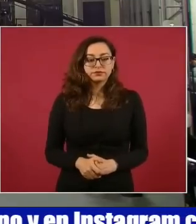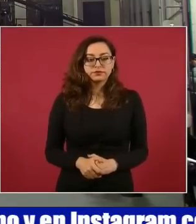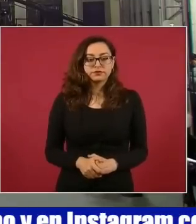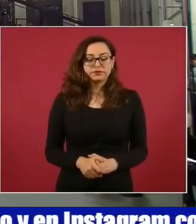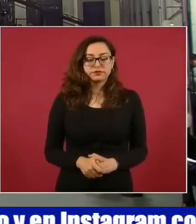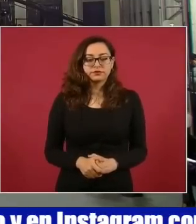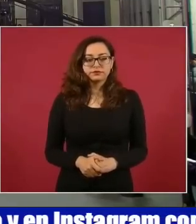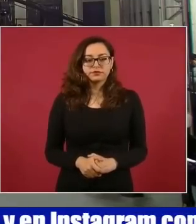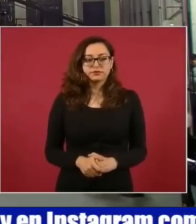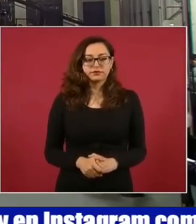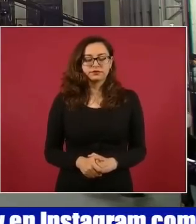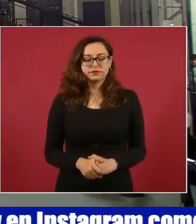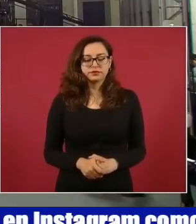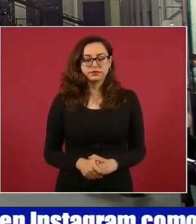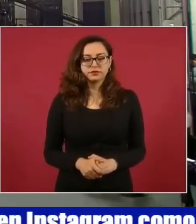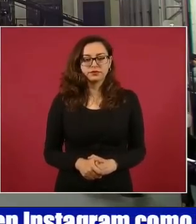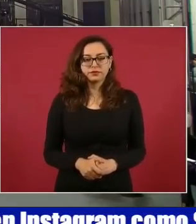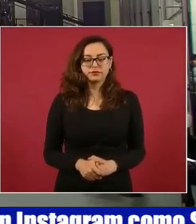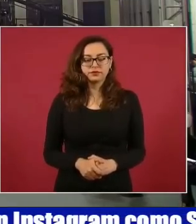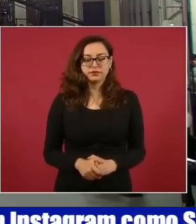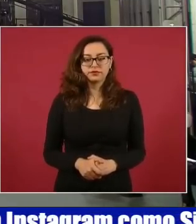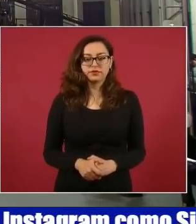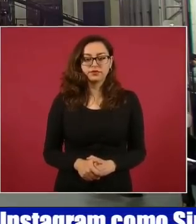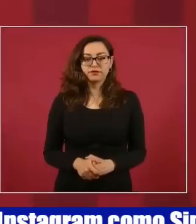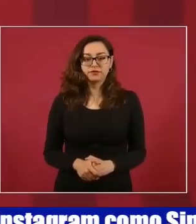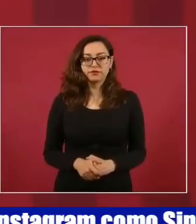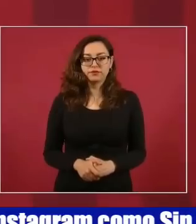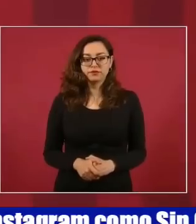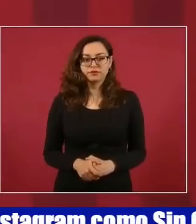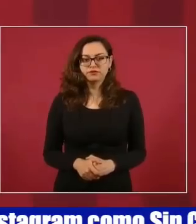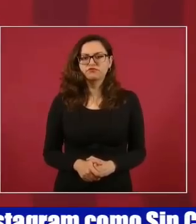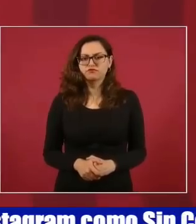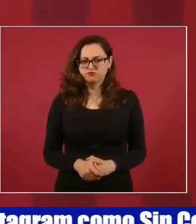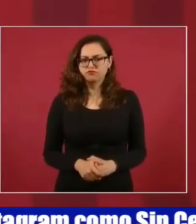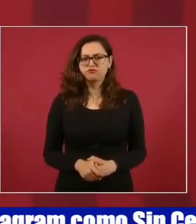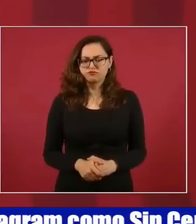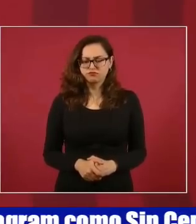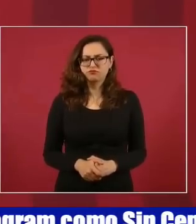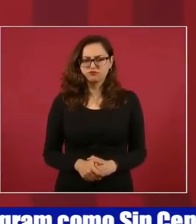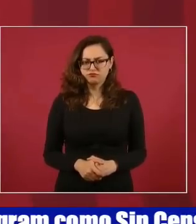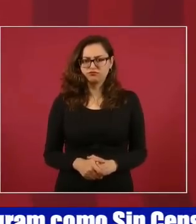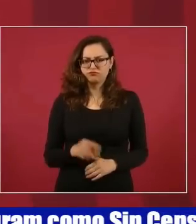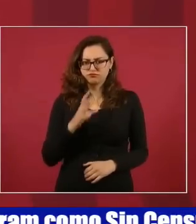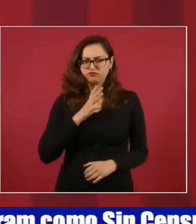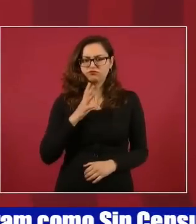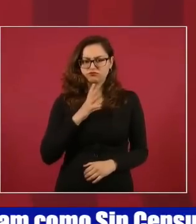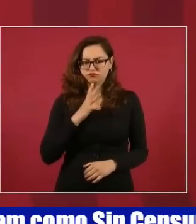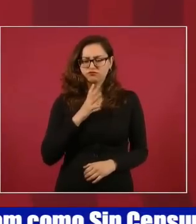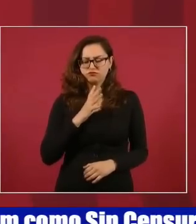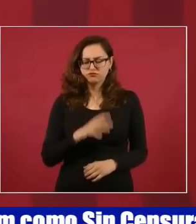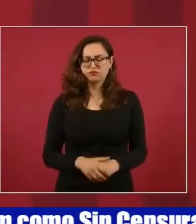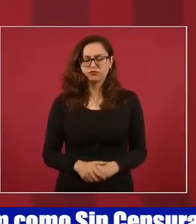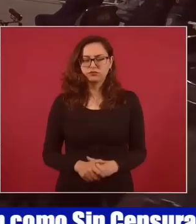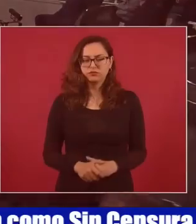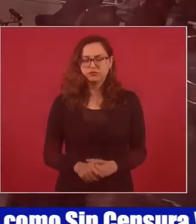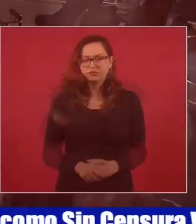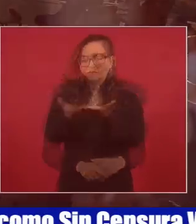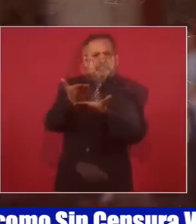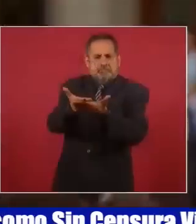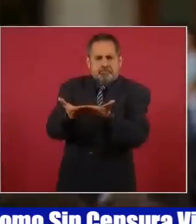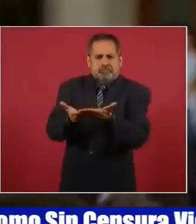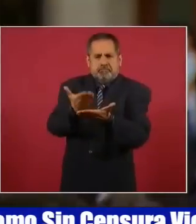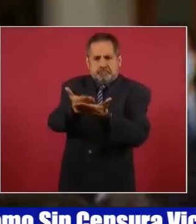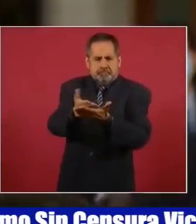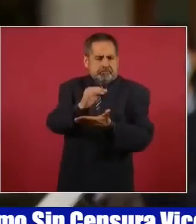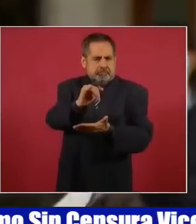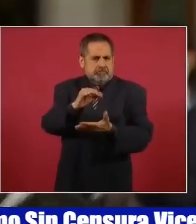Obrador le diría a Ramos que pues él, como muchos otros, se quedaron callados como momias